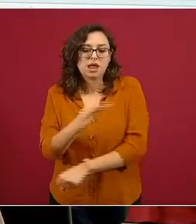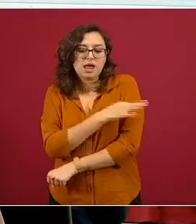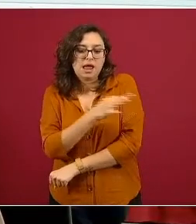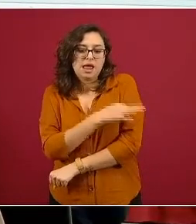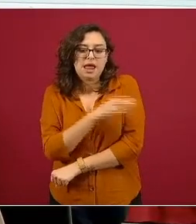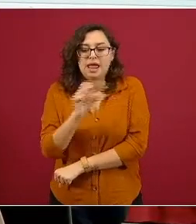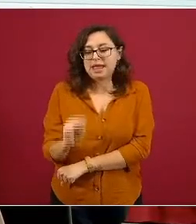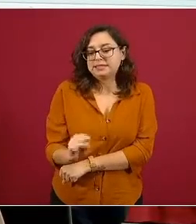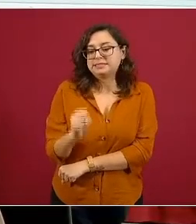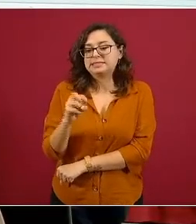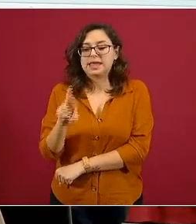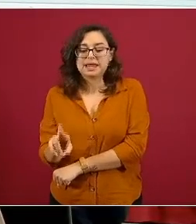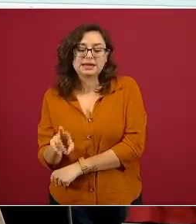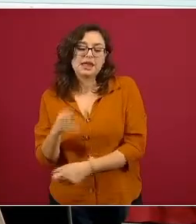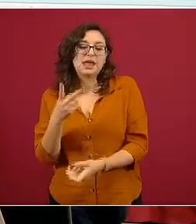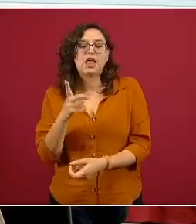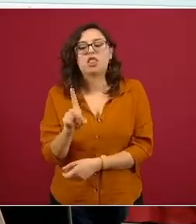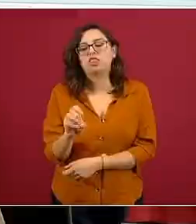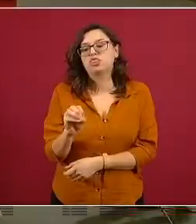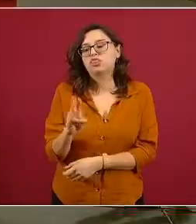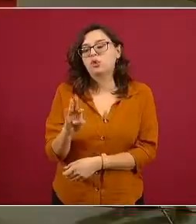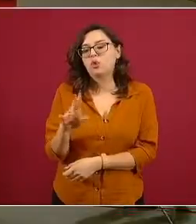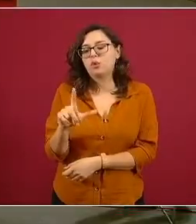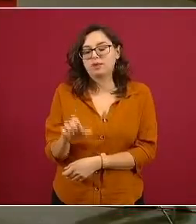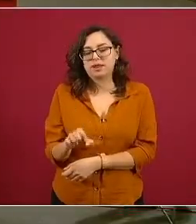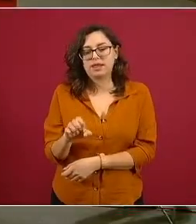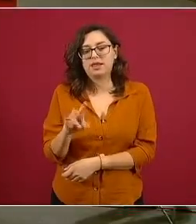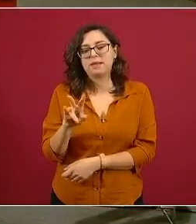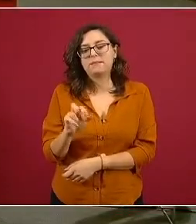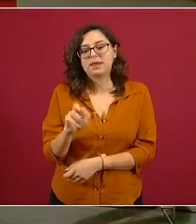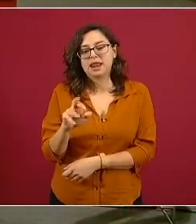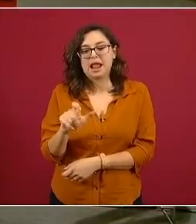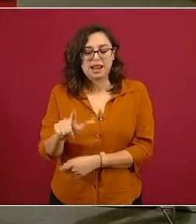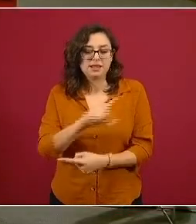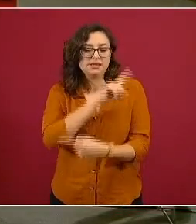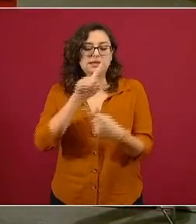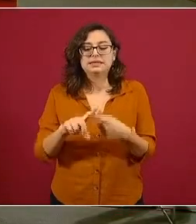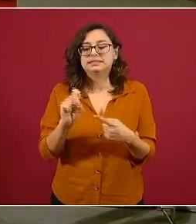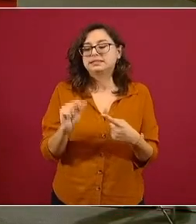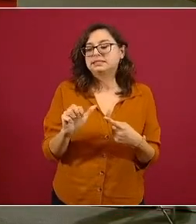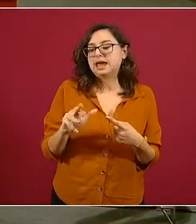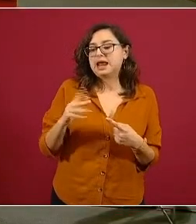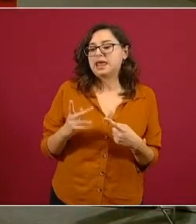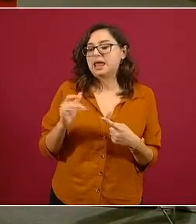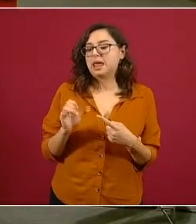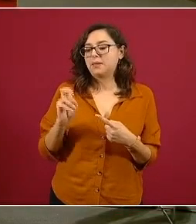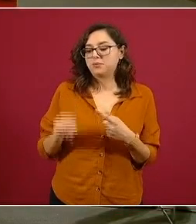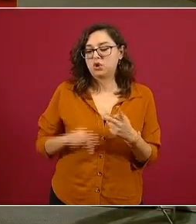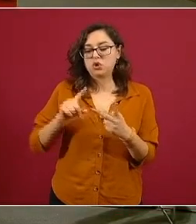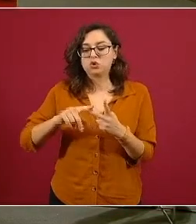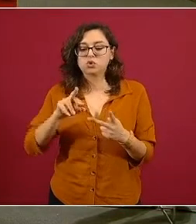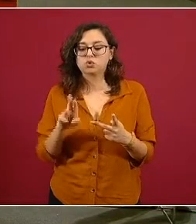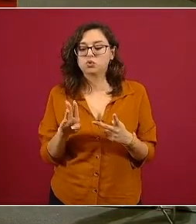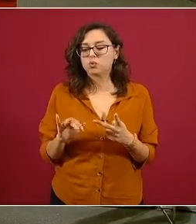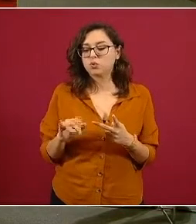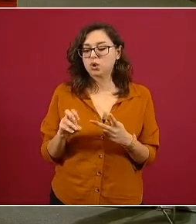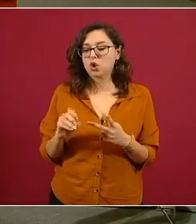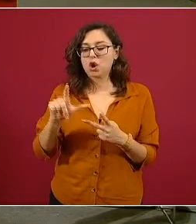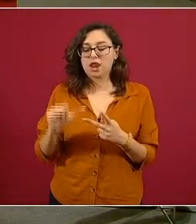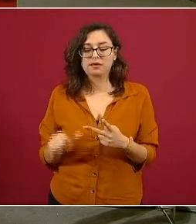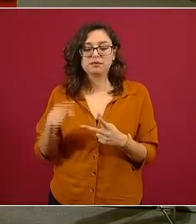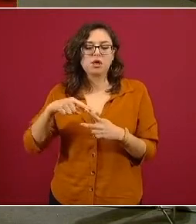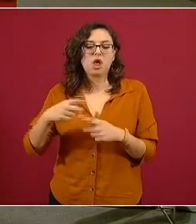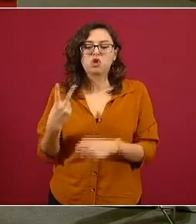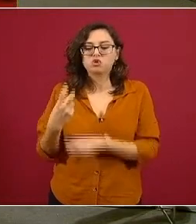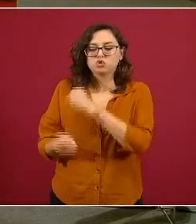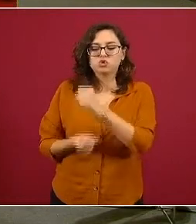SR o doble viral, que es sarampión y rubiola. Esta vacuna se aplica a los 10 años de edad o más,